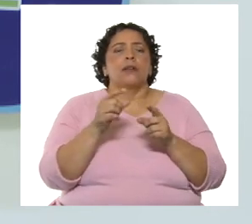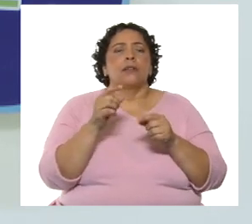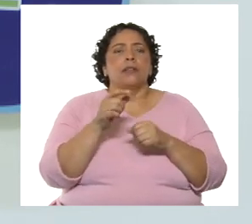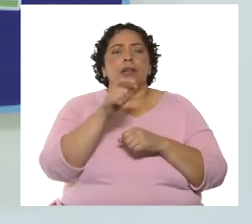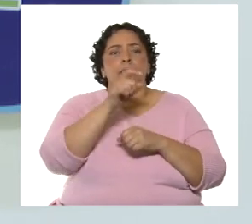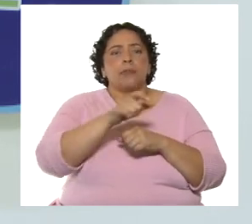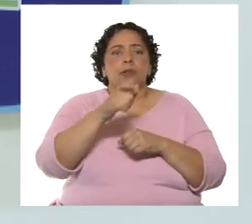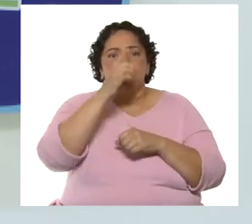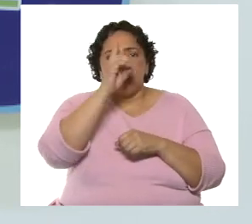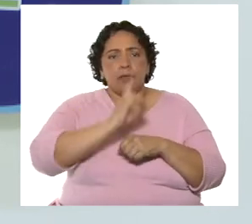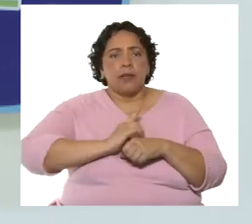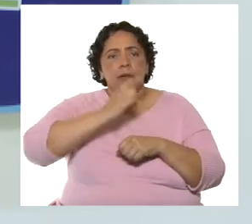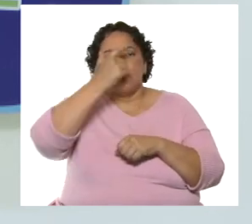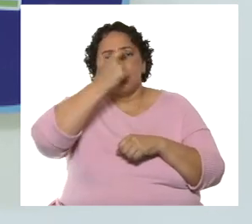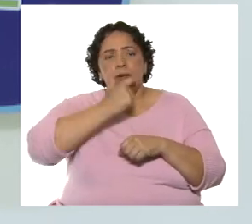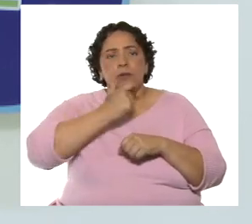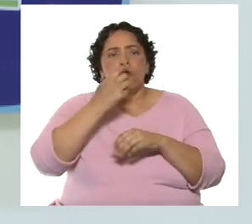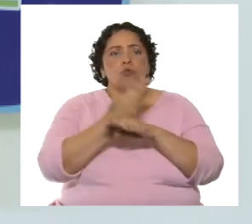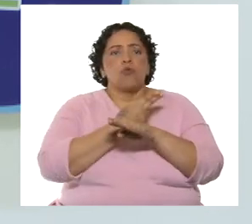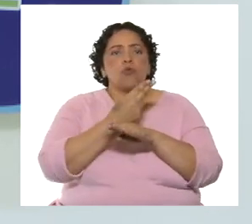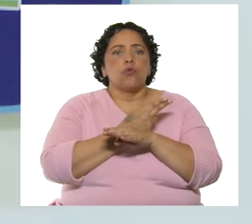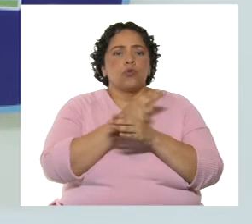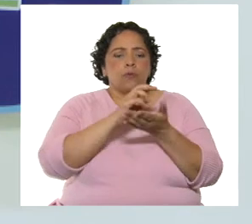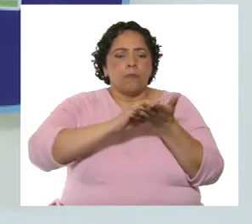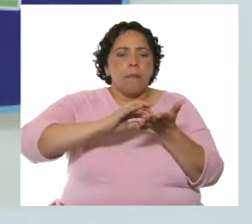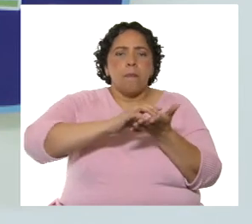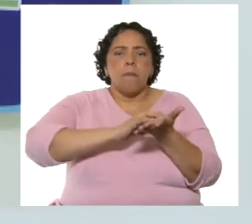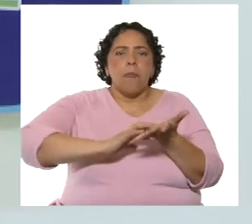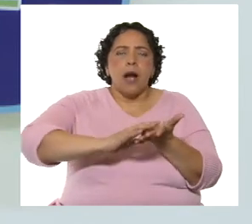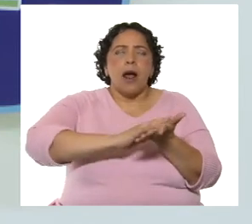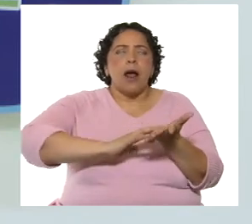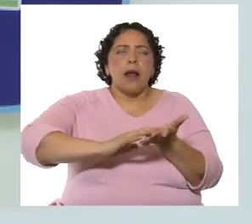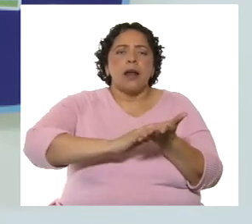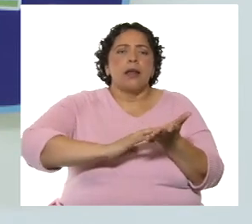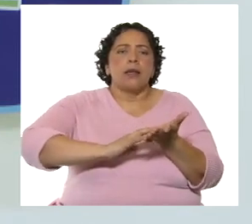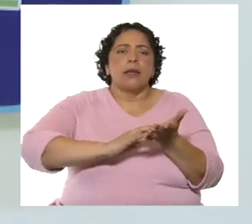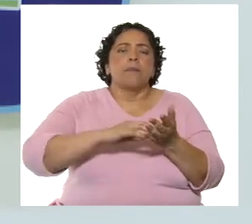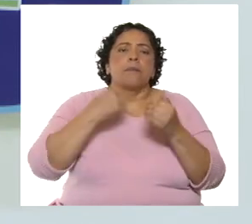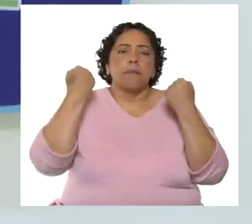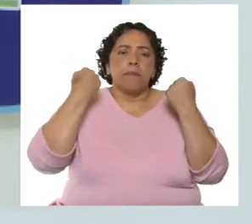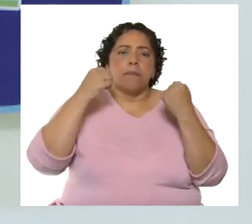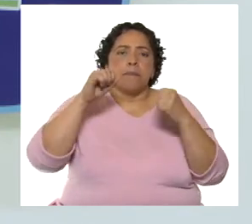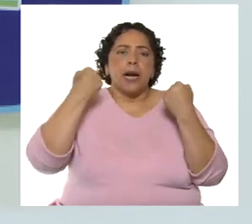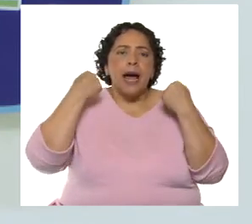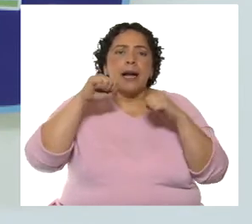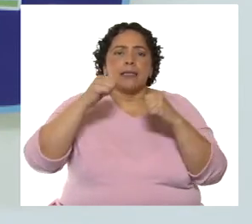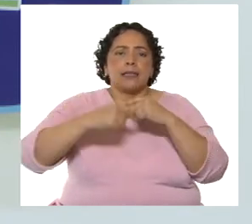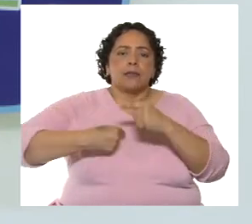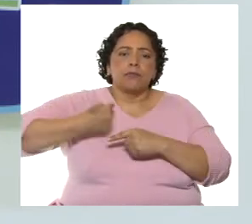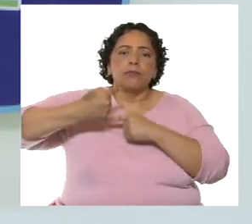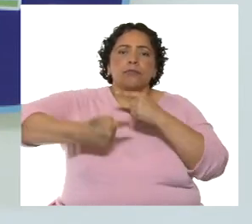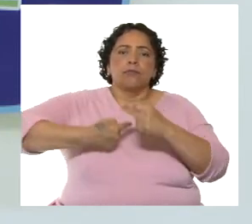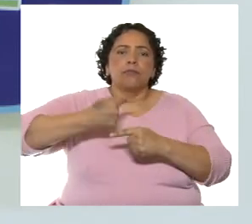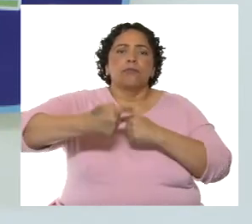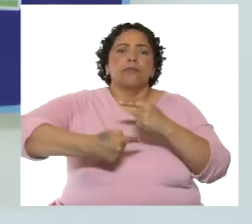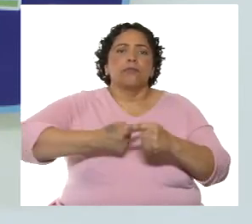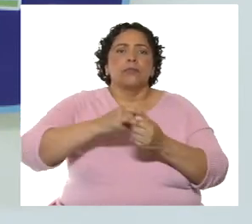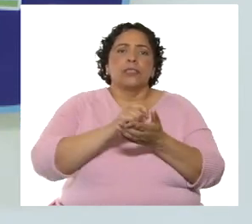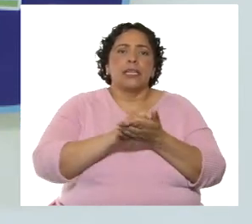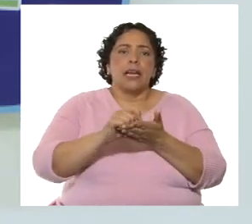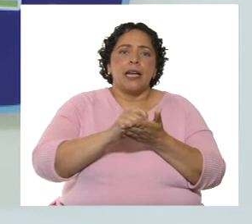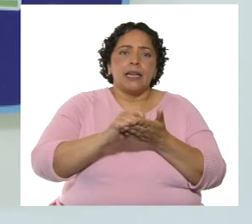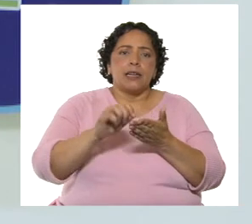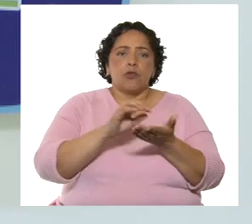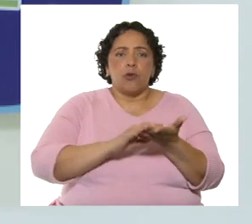población con deficiencias visuales, el uso del código Braille. Recordemos que la práctica diaria de la